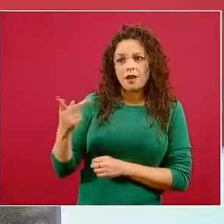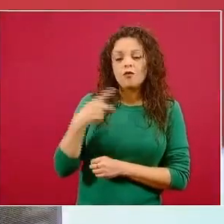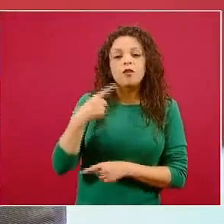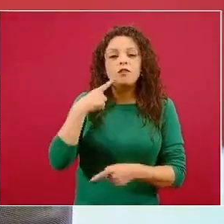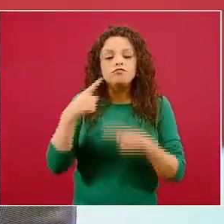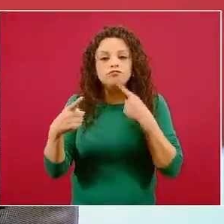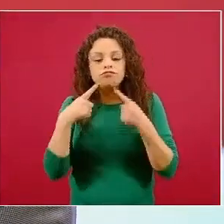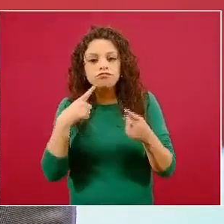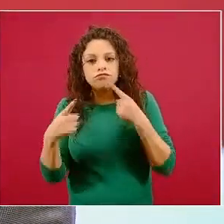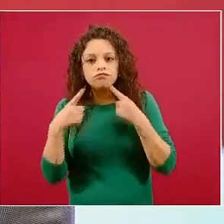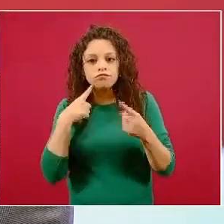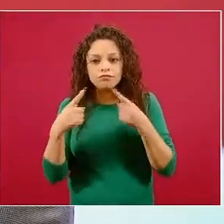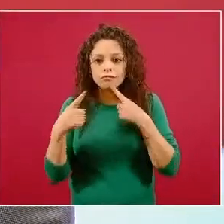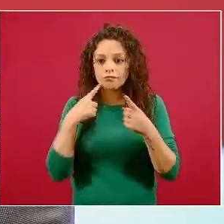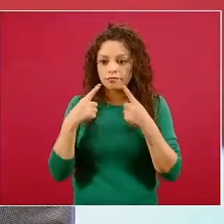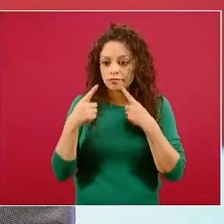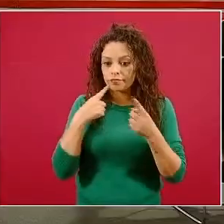conversación